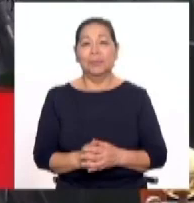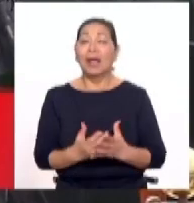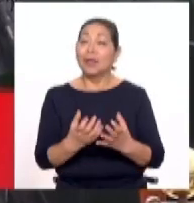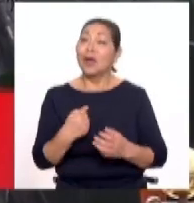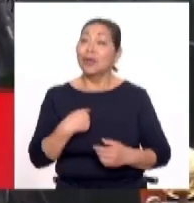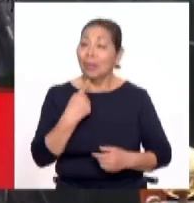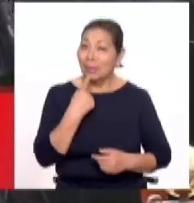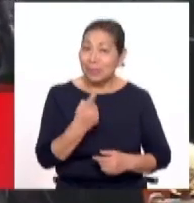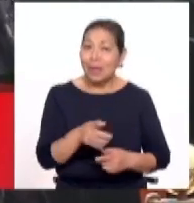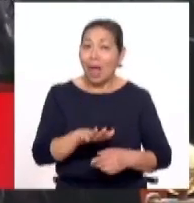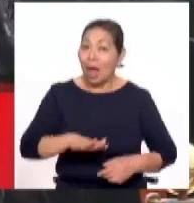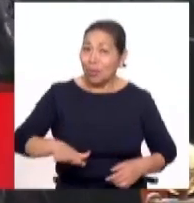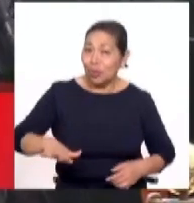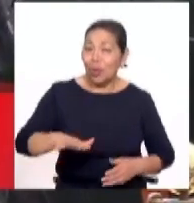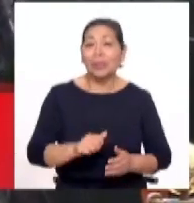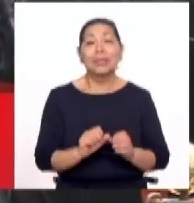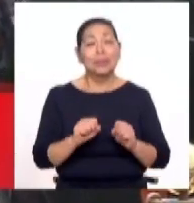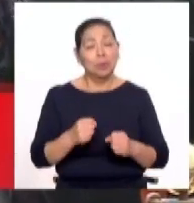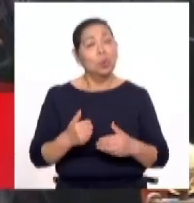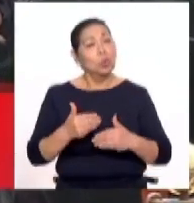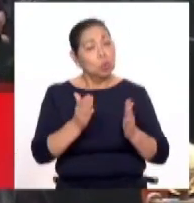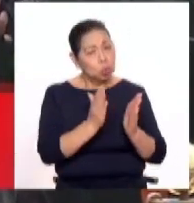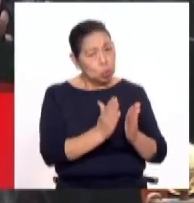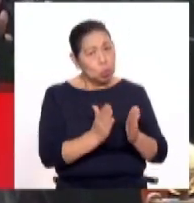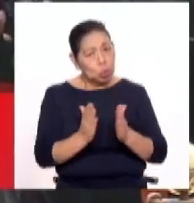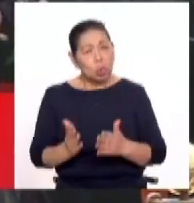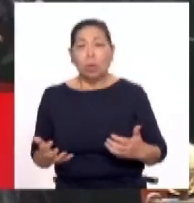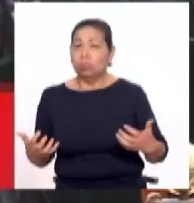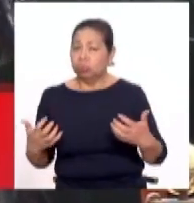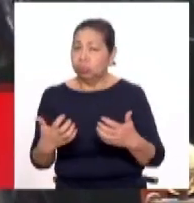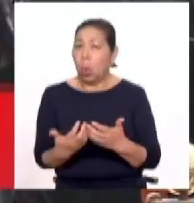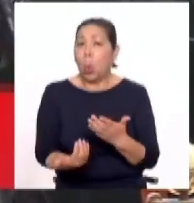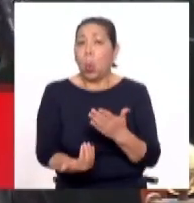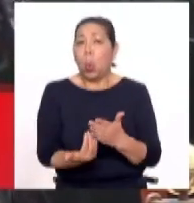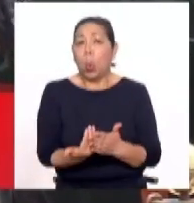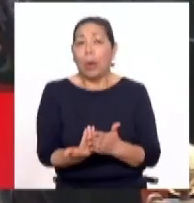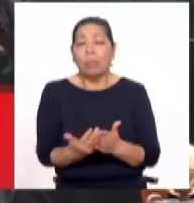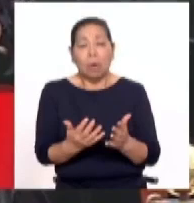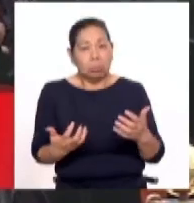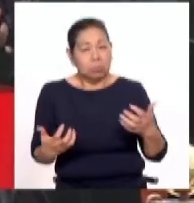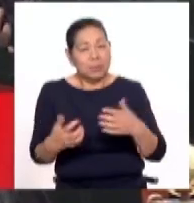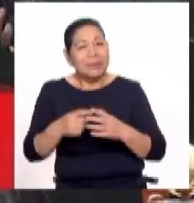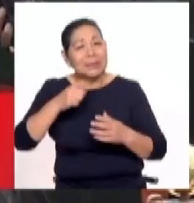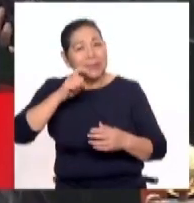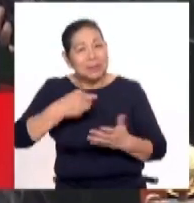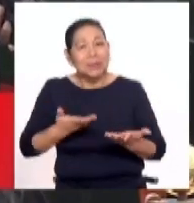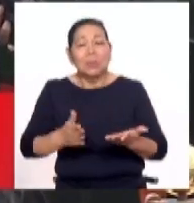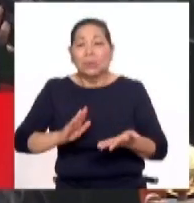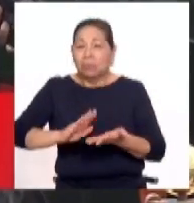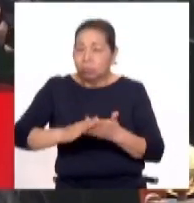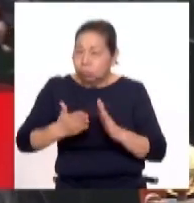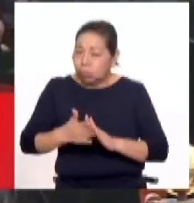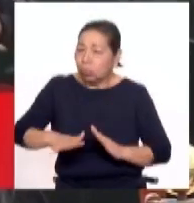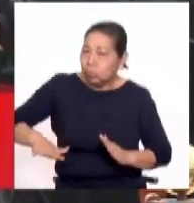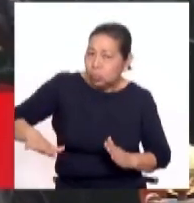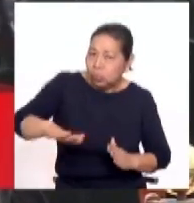Quiero anunciar también que estamos adecuando una nueva estructura a la necesidad de la comunidad.